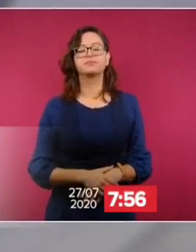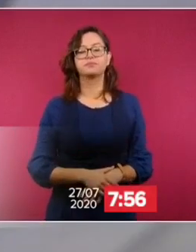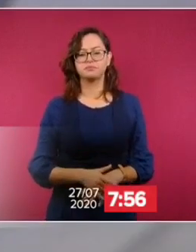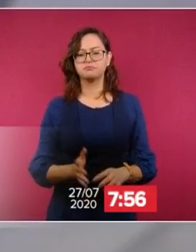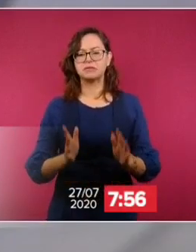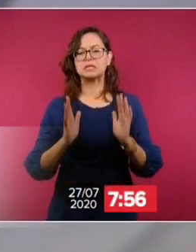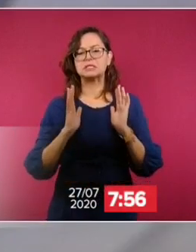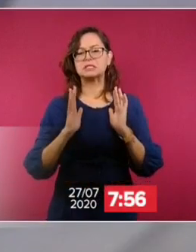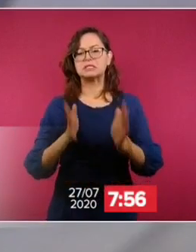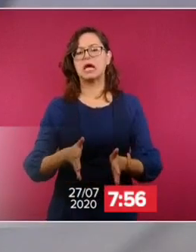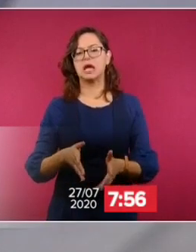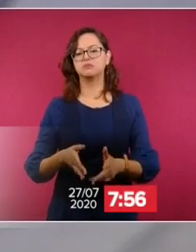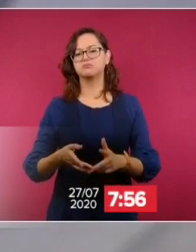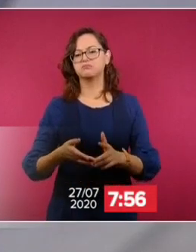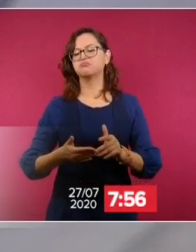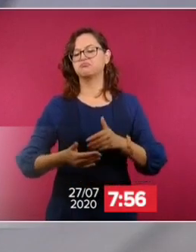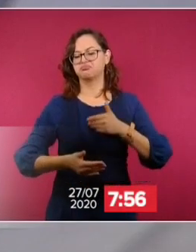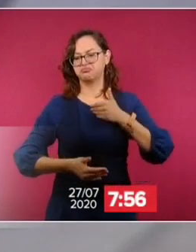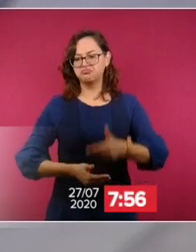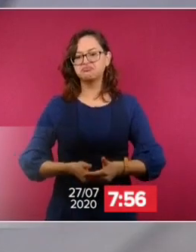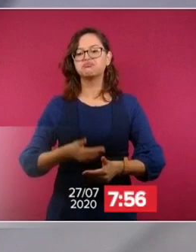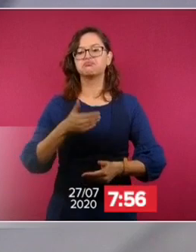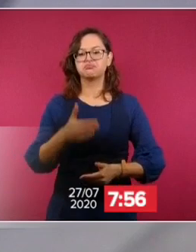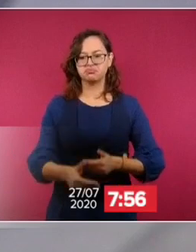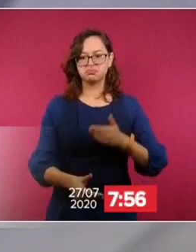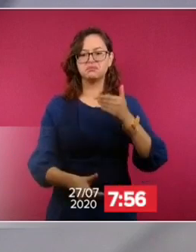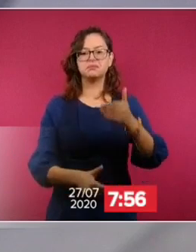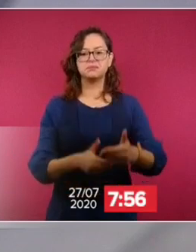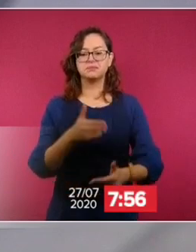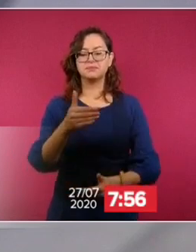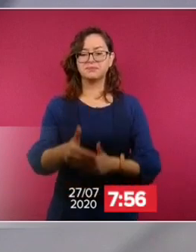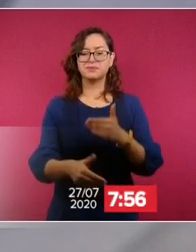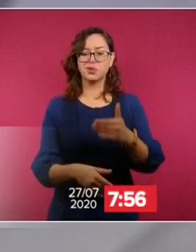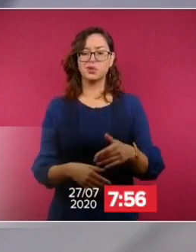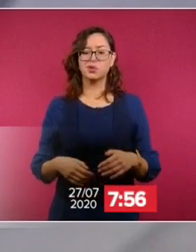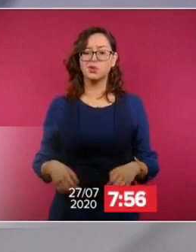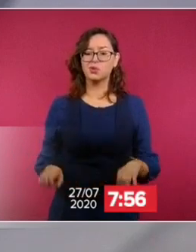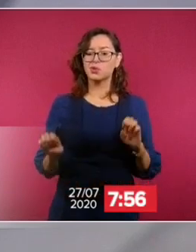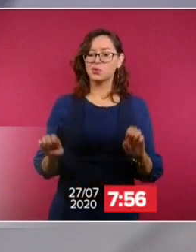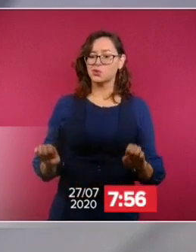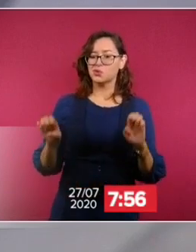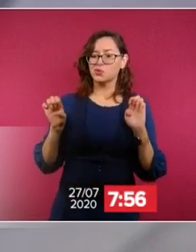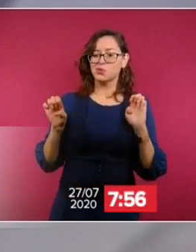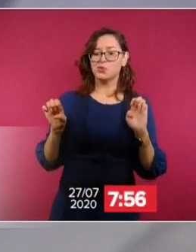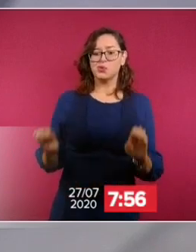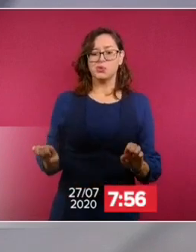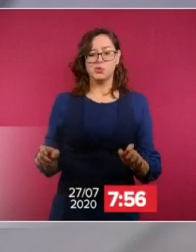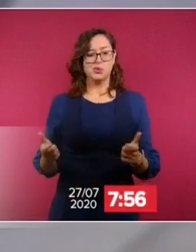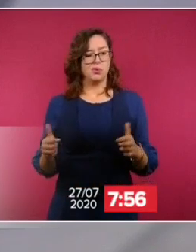avanzando en ese propósito. Y se acaban los lujos en el gobierno,